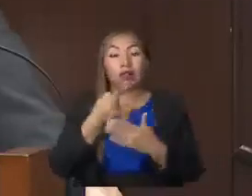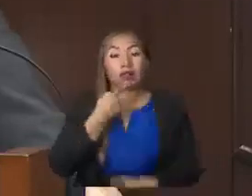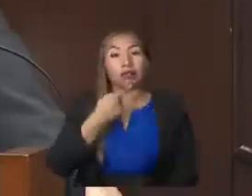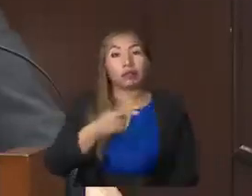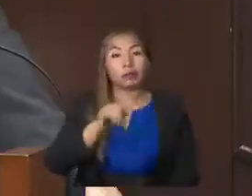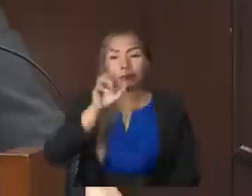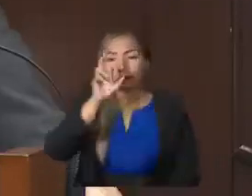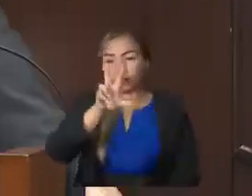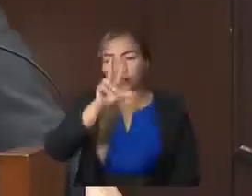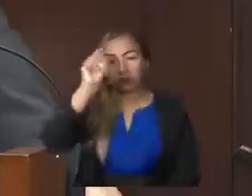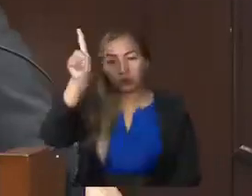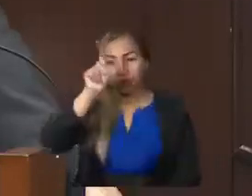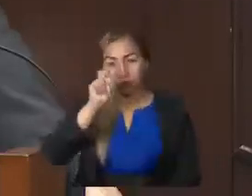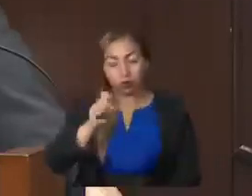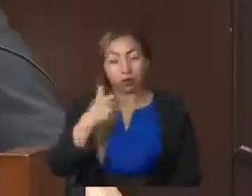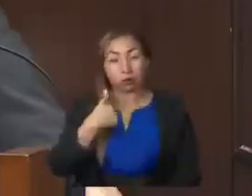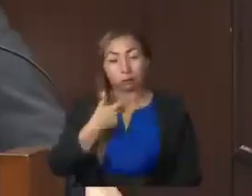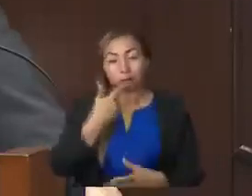preguntas.